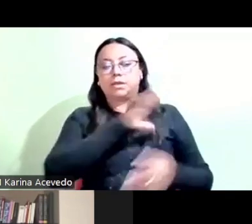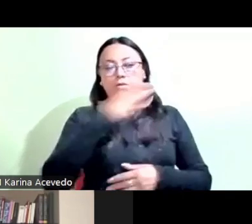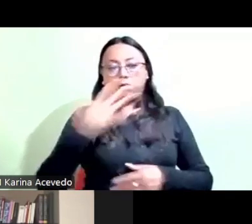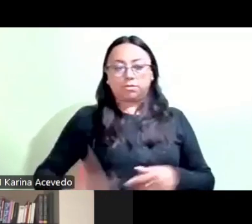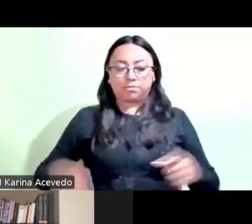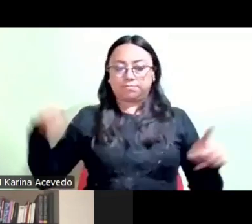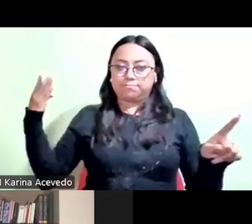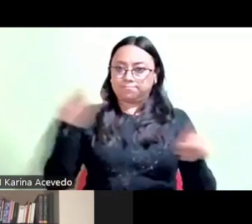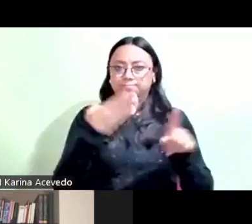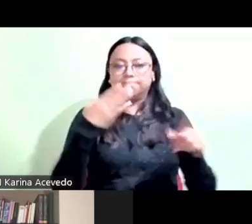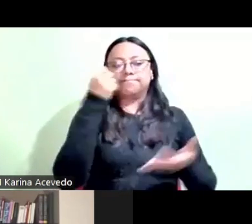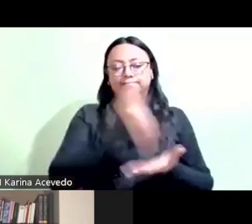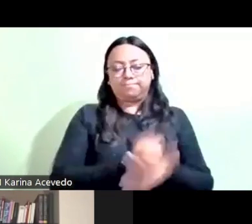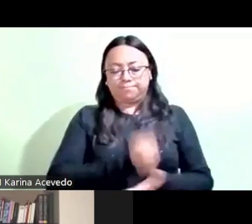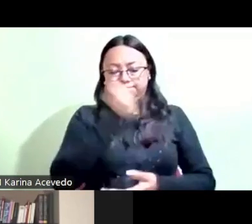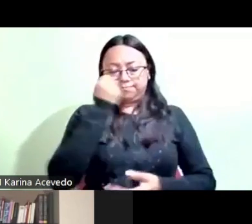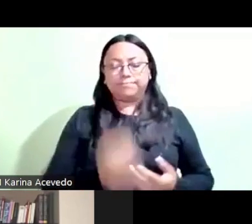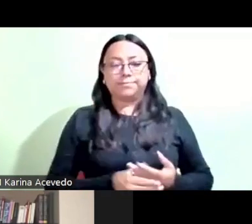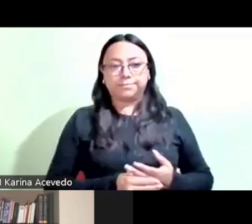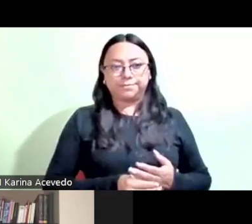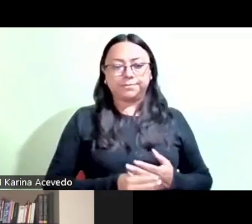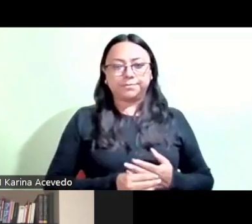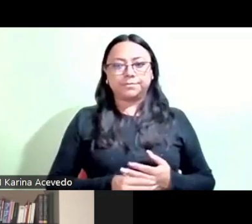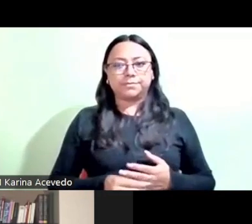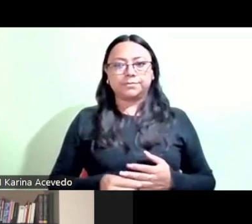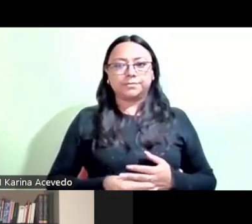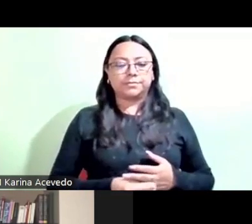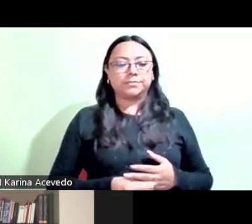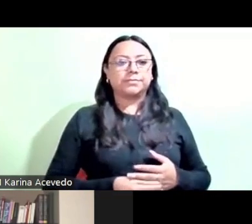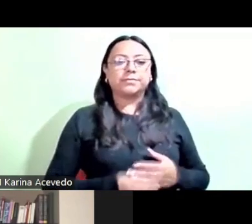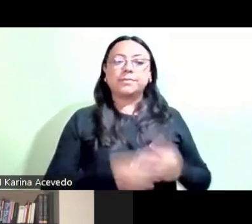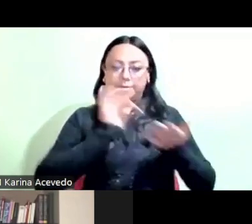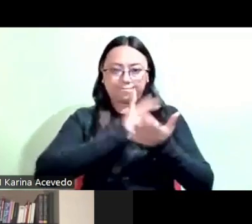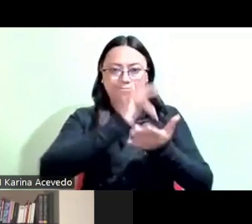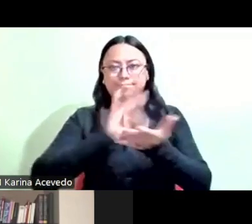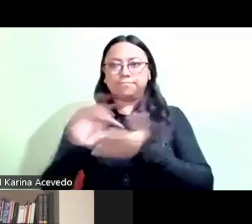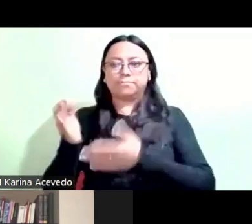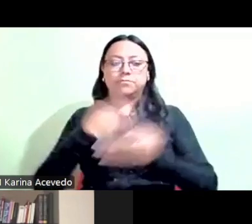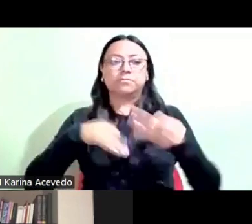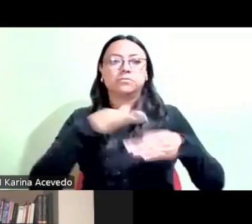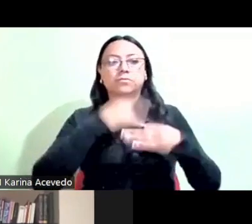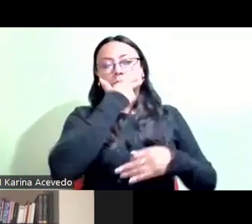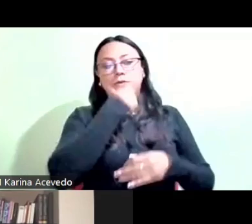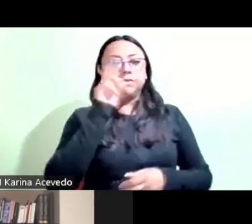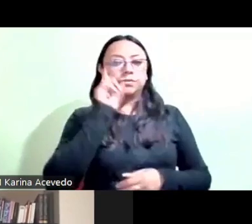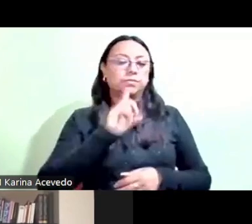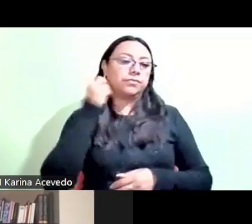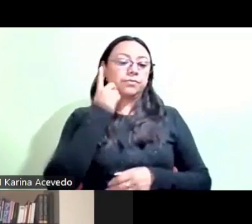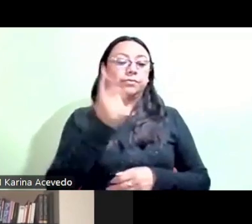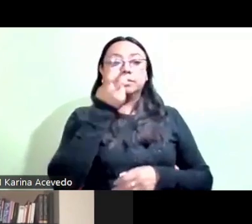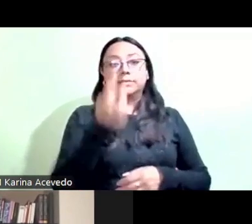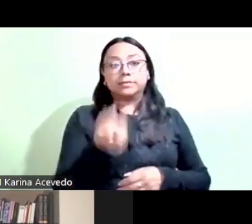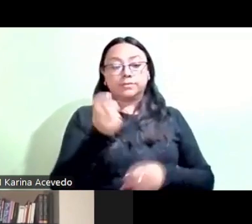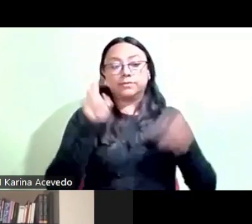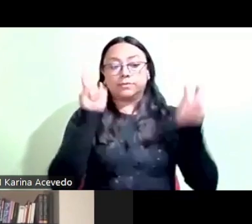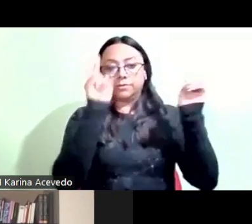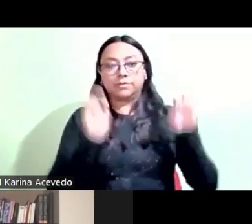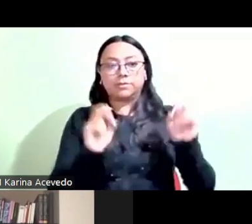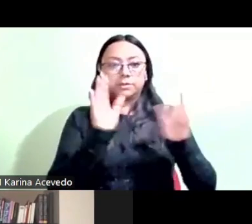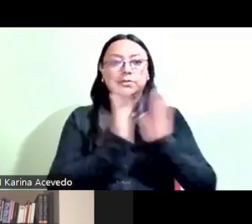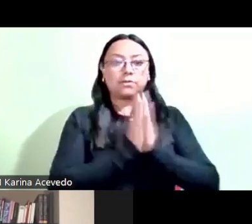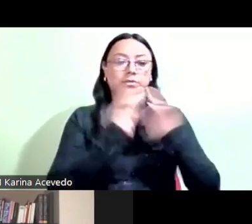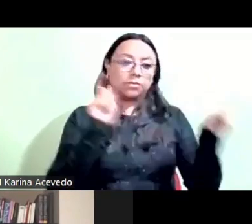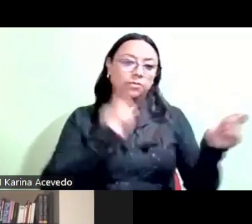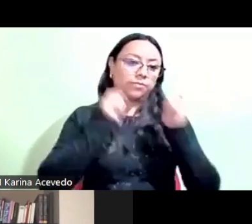dictamen. Muchas gracias, diputado secretario. Gracias, diputadas y diputados. En virtud de lo expuesto, turnes el presente asunto a la mesa directiva y a